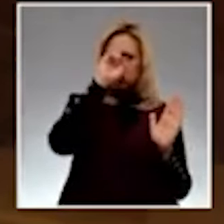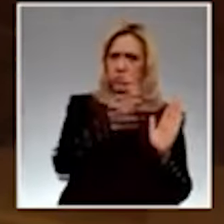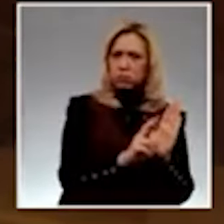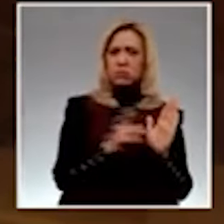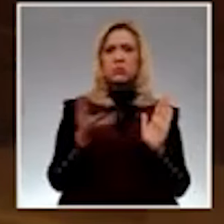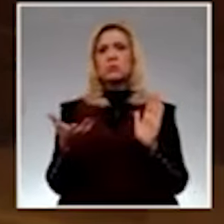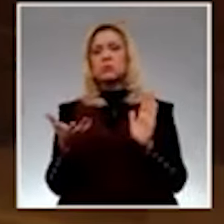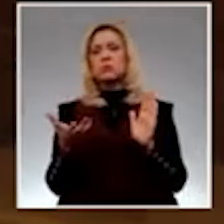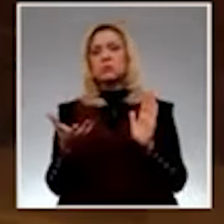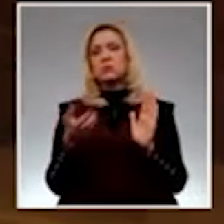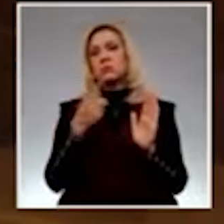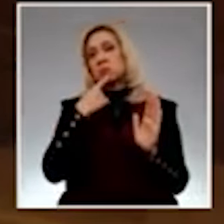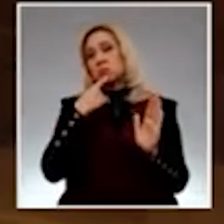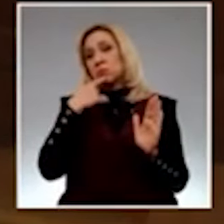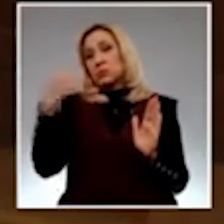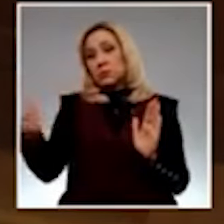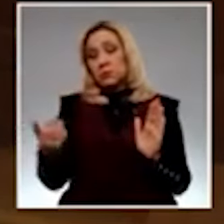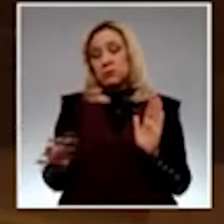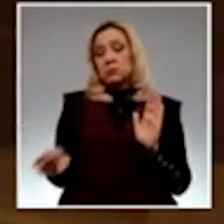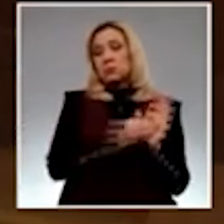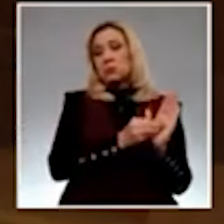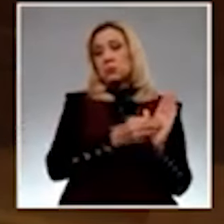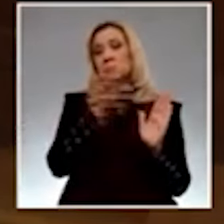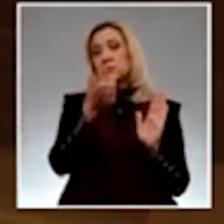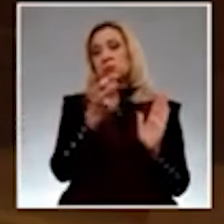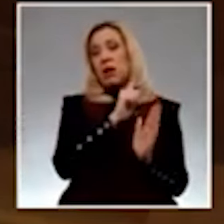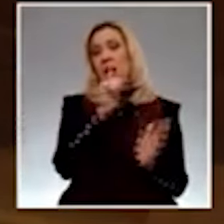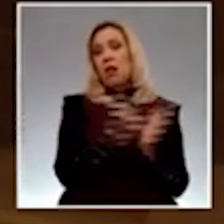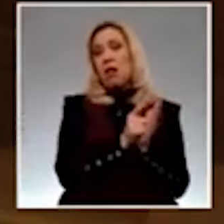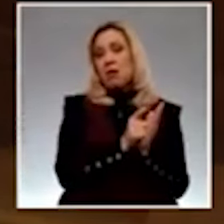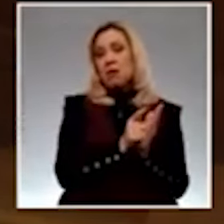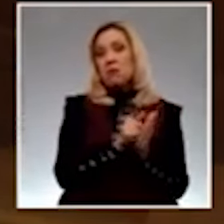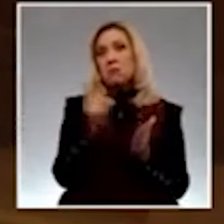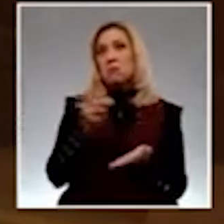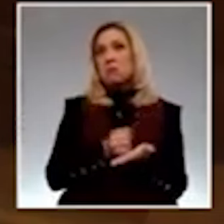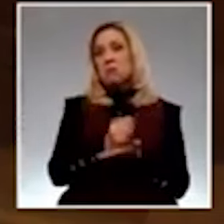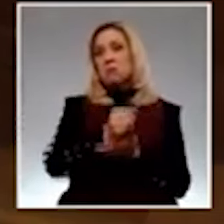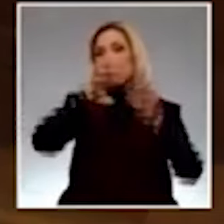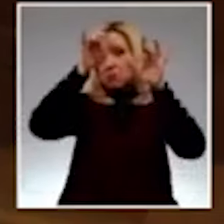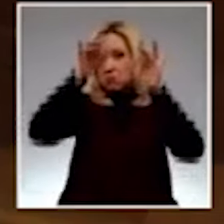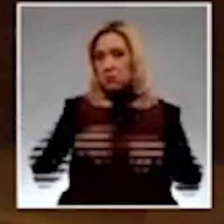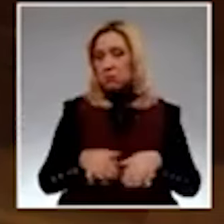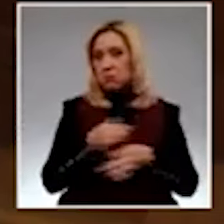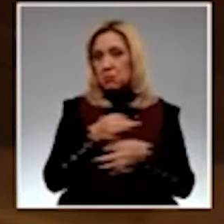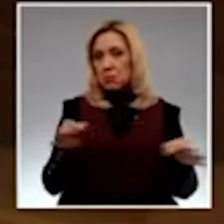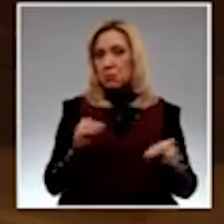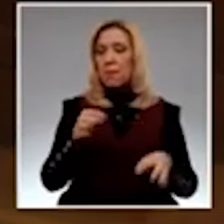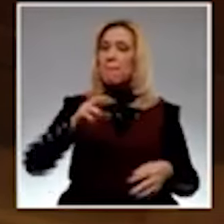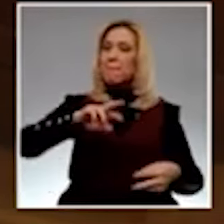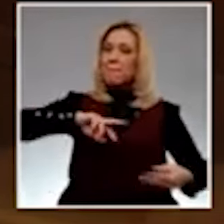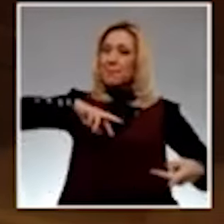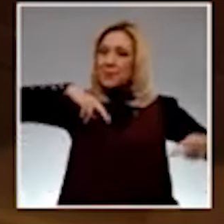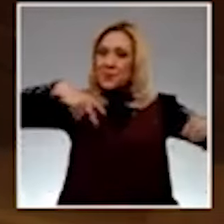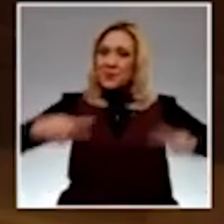a lo expuesto en la respectiva iniciativa de ley y en su dictamen. Sin embargo, se advierte que no